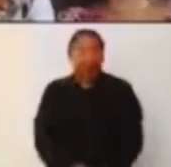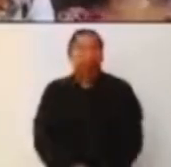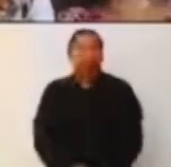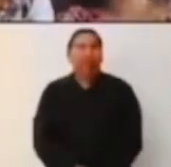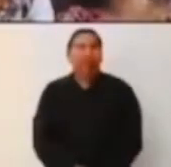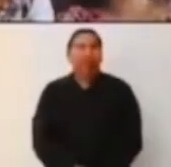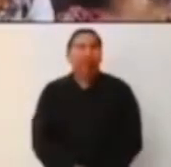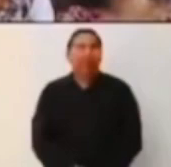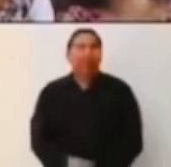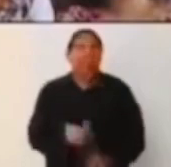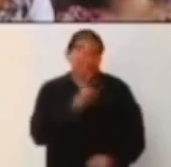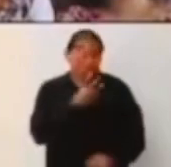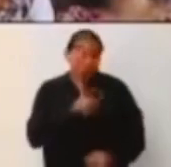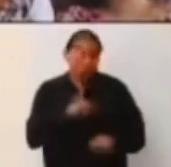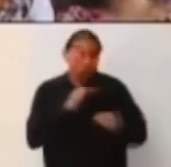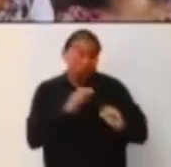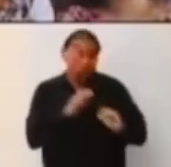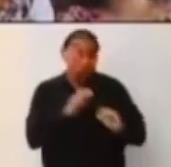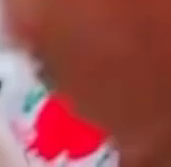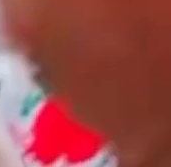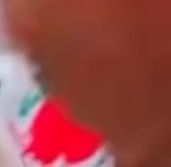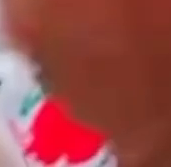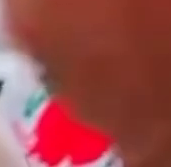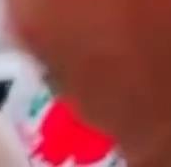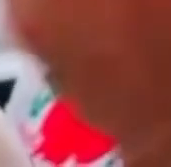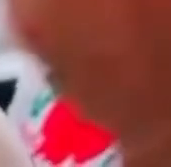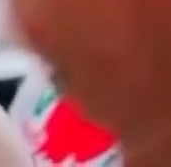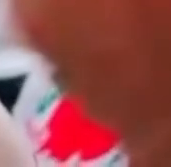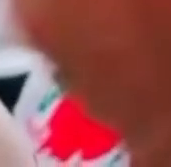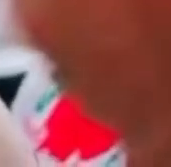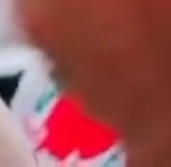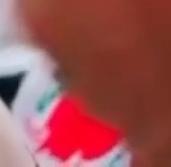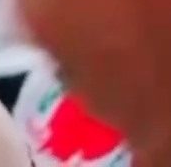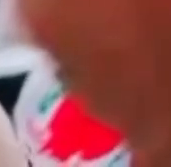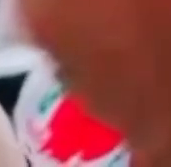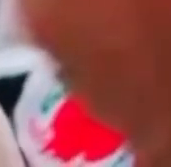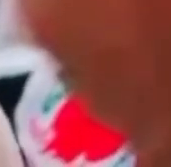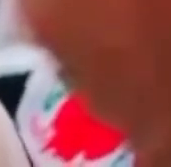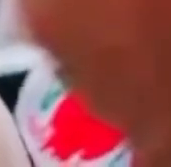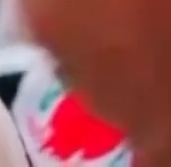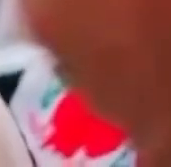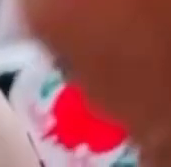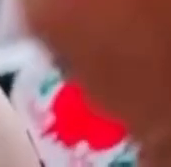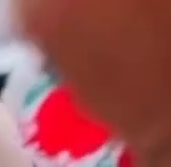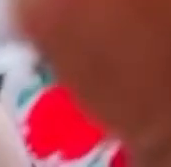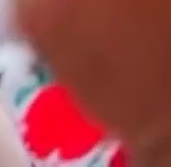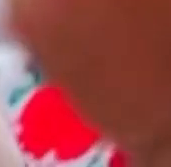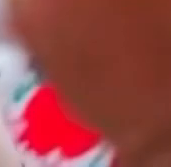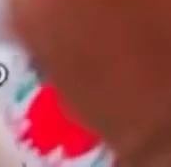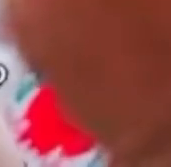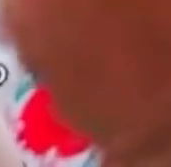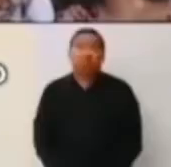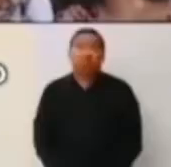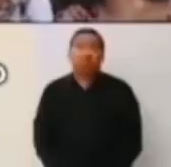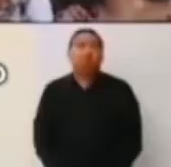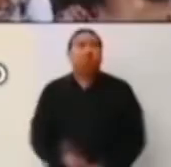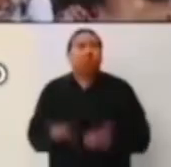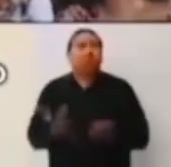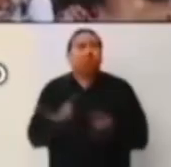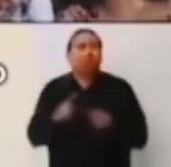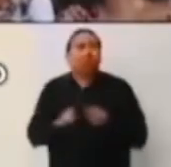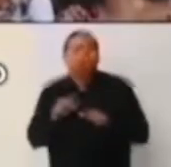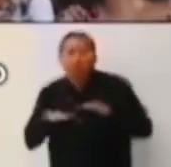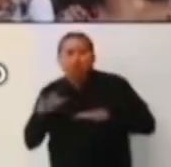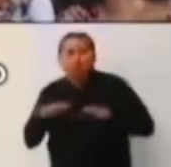la gratuidad, aquí lo leí mal, de la educación superior y aumentar el número de espacios en universidades. Y bueno,